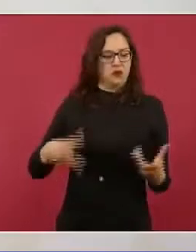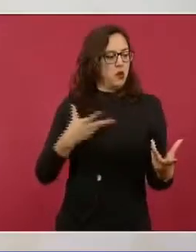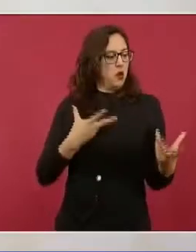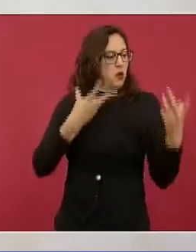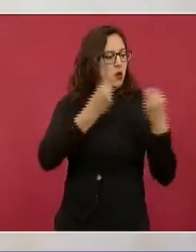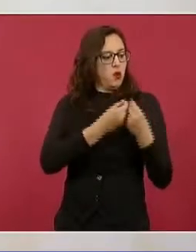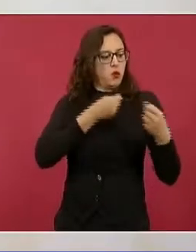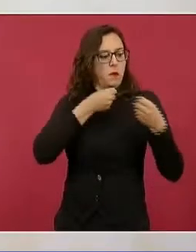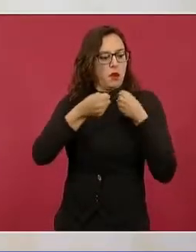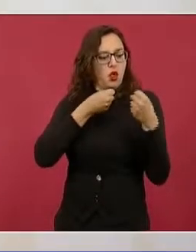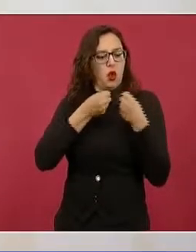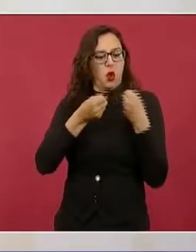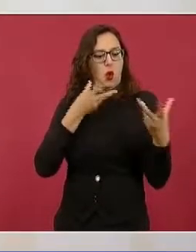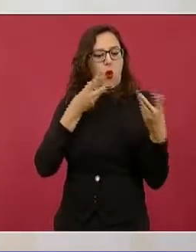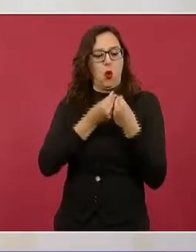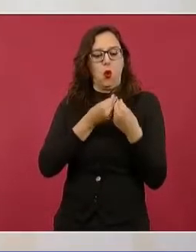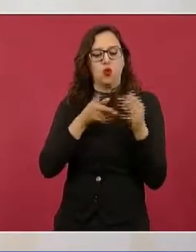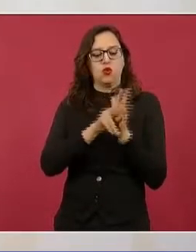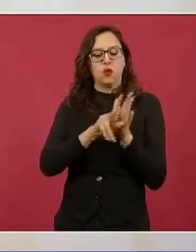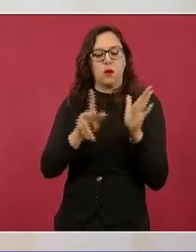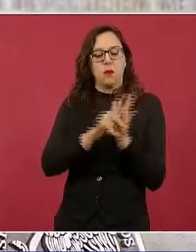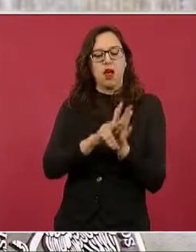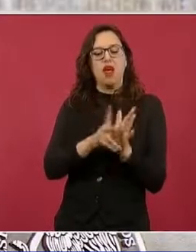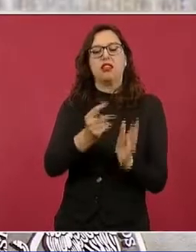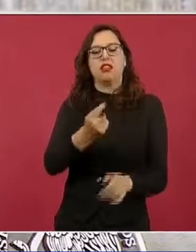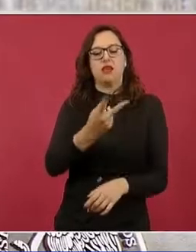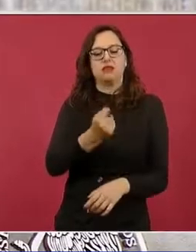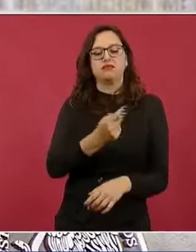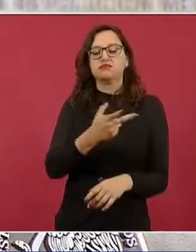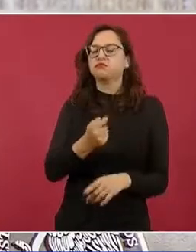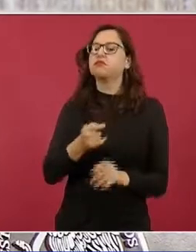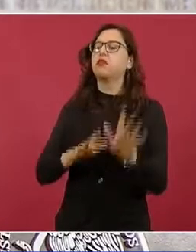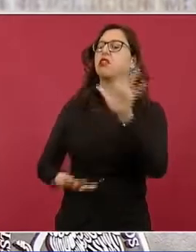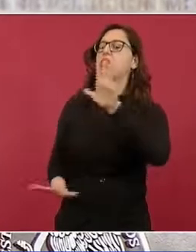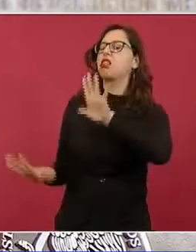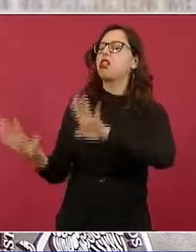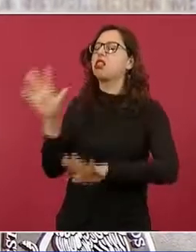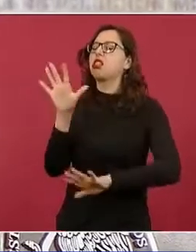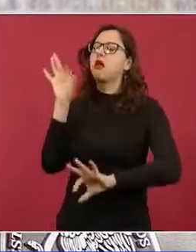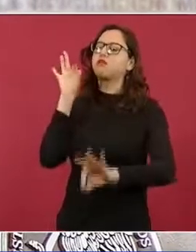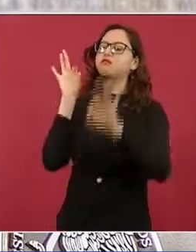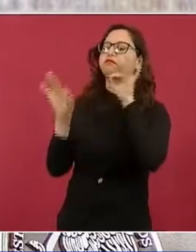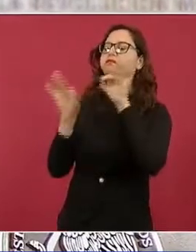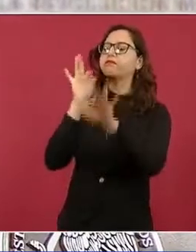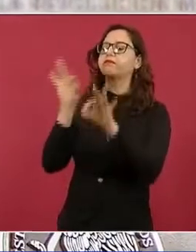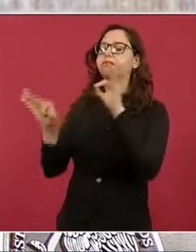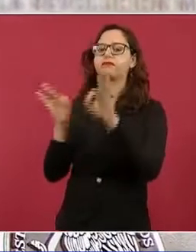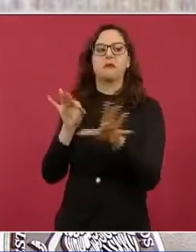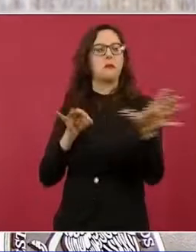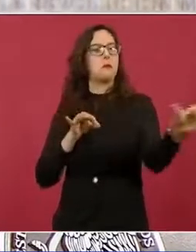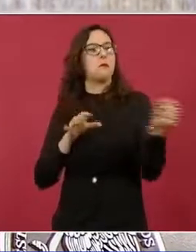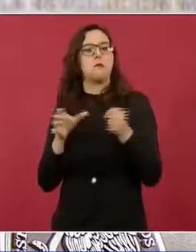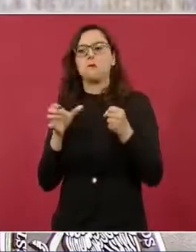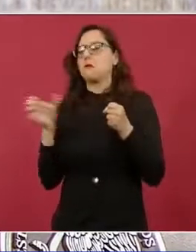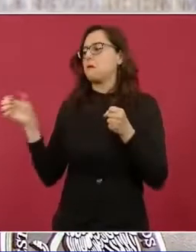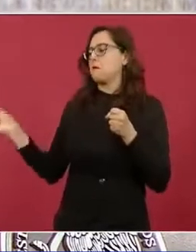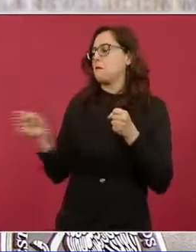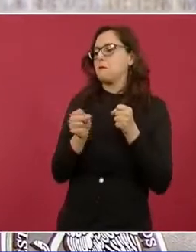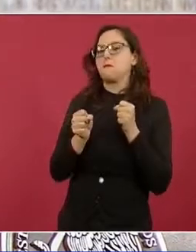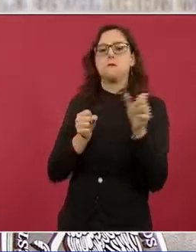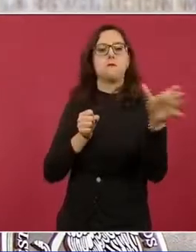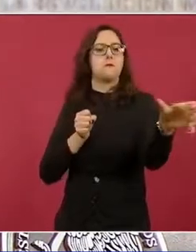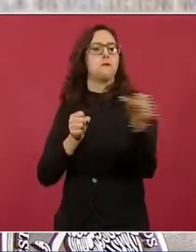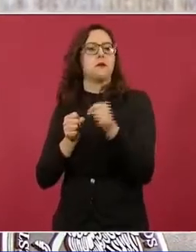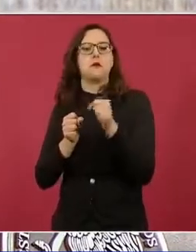y podemos poner a cualquiera, al que nos convenga, nada más que acepte